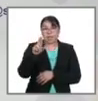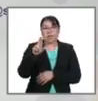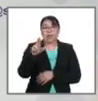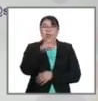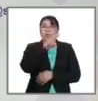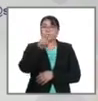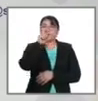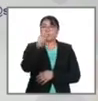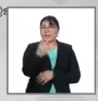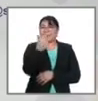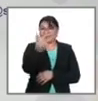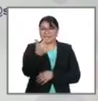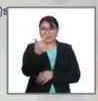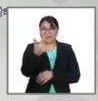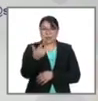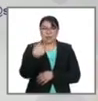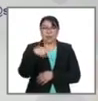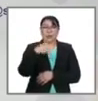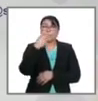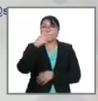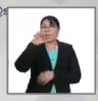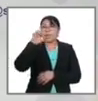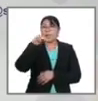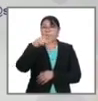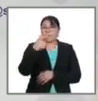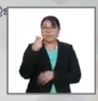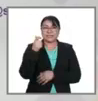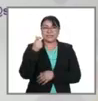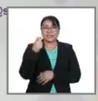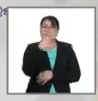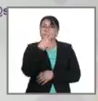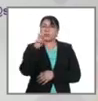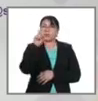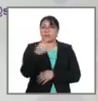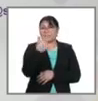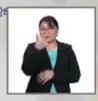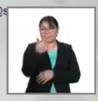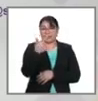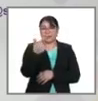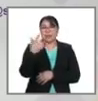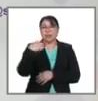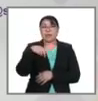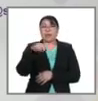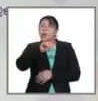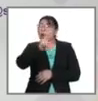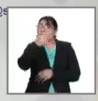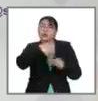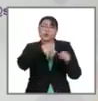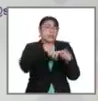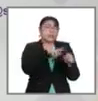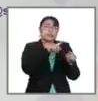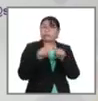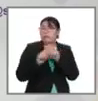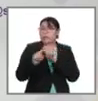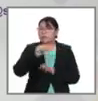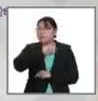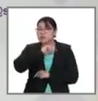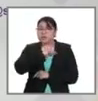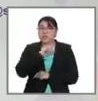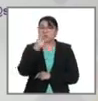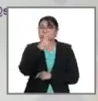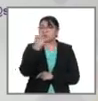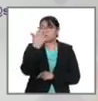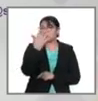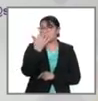marina- 237 el sistema de salud de pemex 237 y lo que corresponde a instituciones privadas